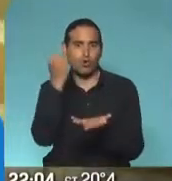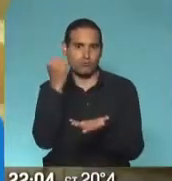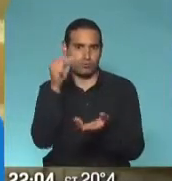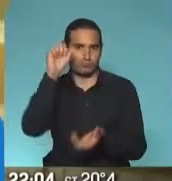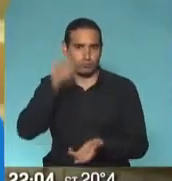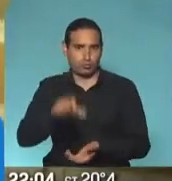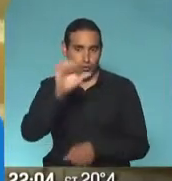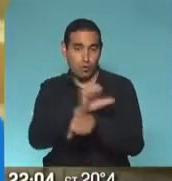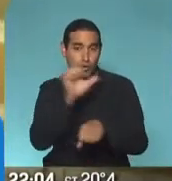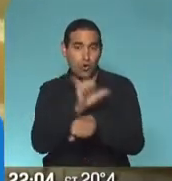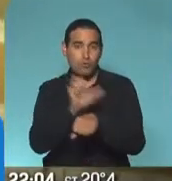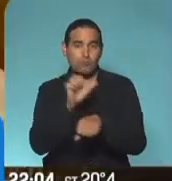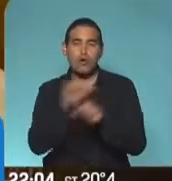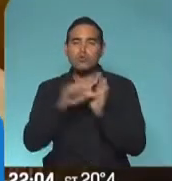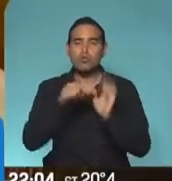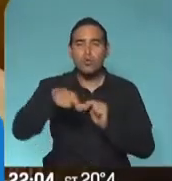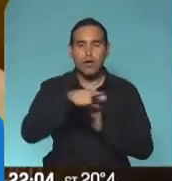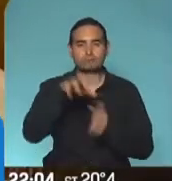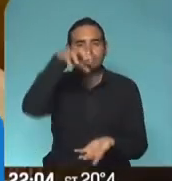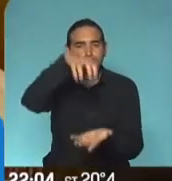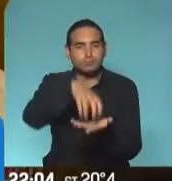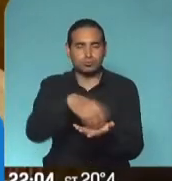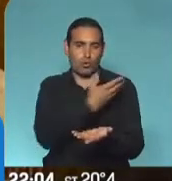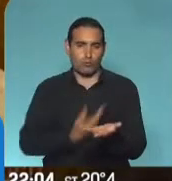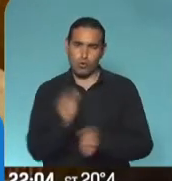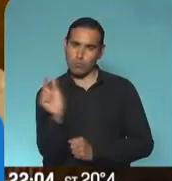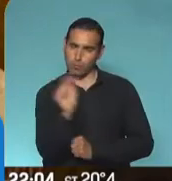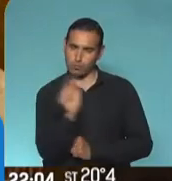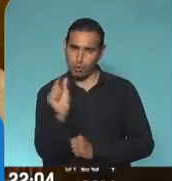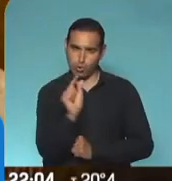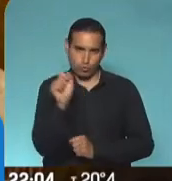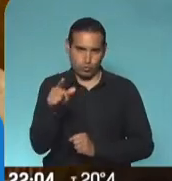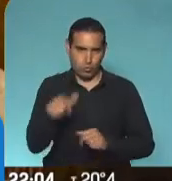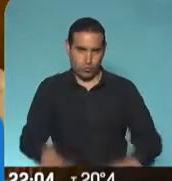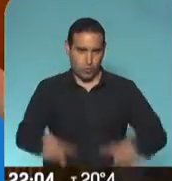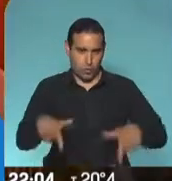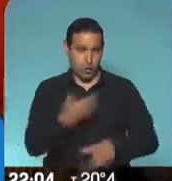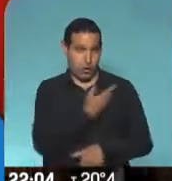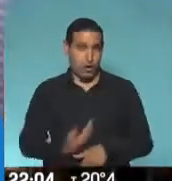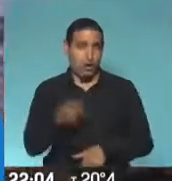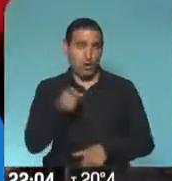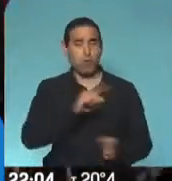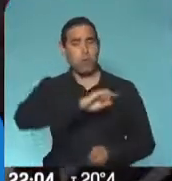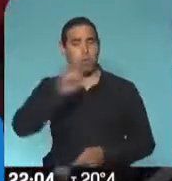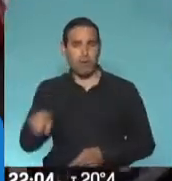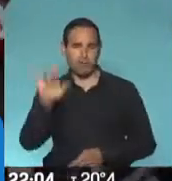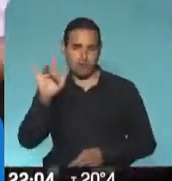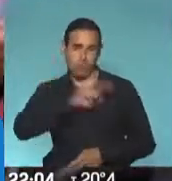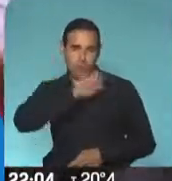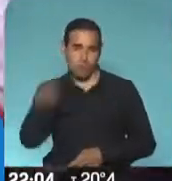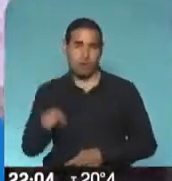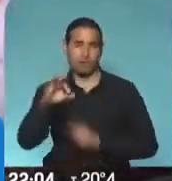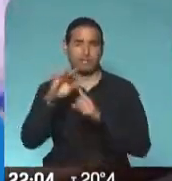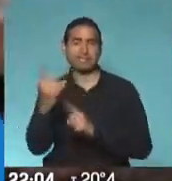ciudad costera se transformó en la sede interina del gobierno de Lenín Moreno, aunque el mandatario regresó a Quito este miércoles en medio de